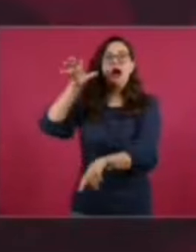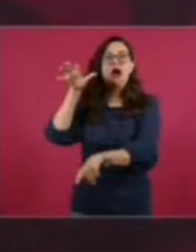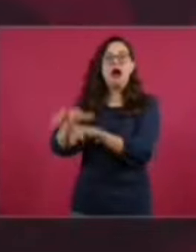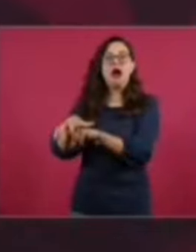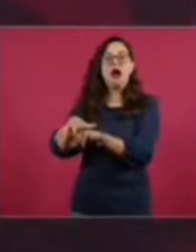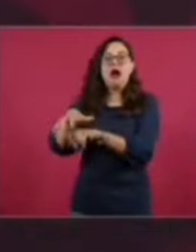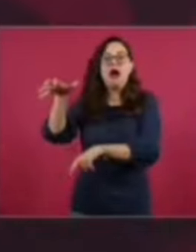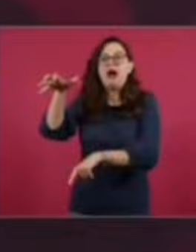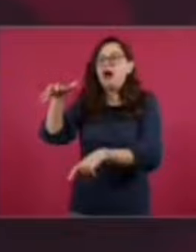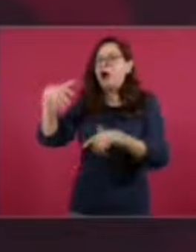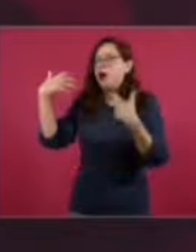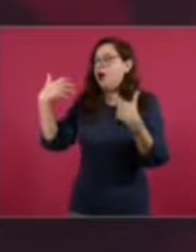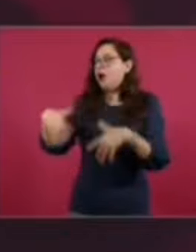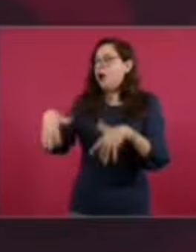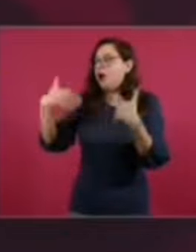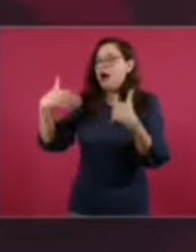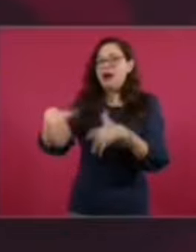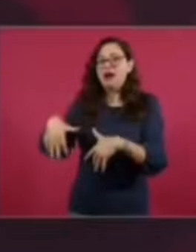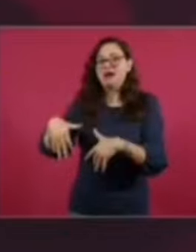de